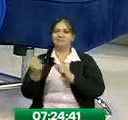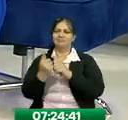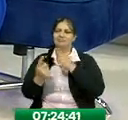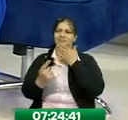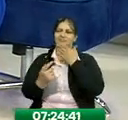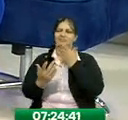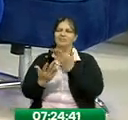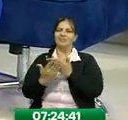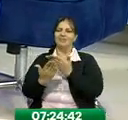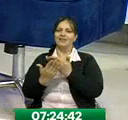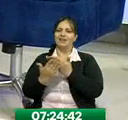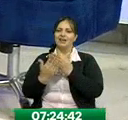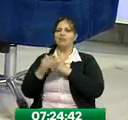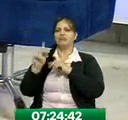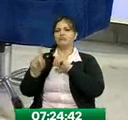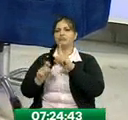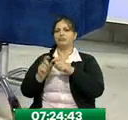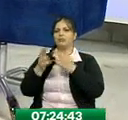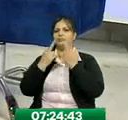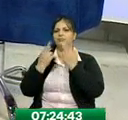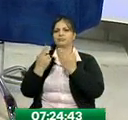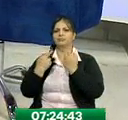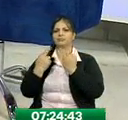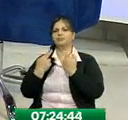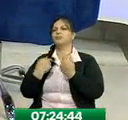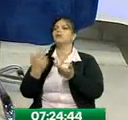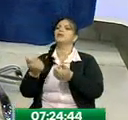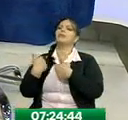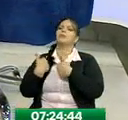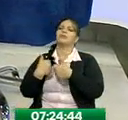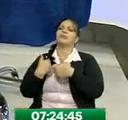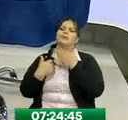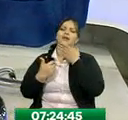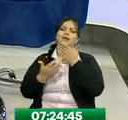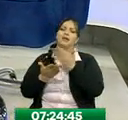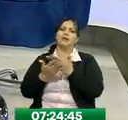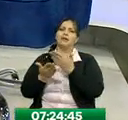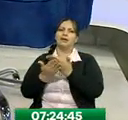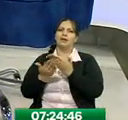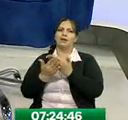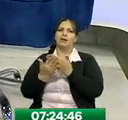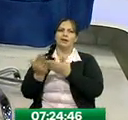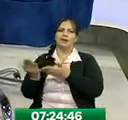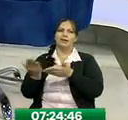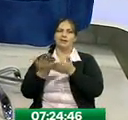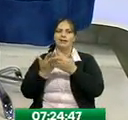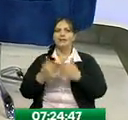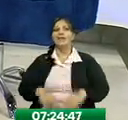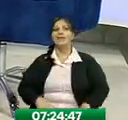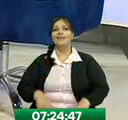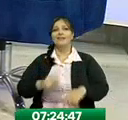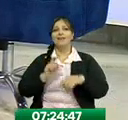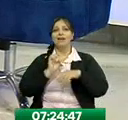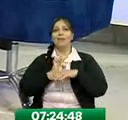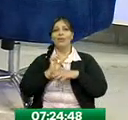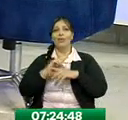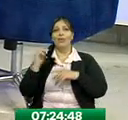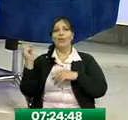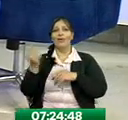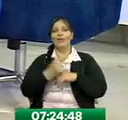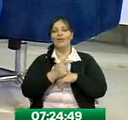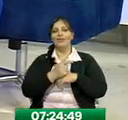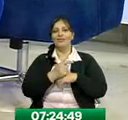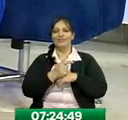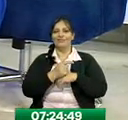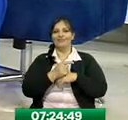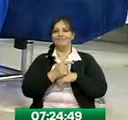habernos permitido abordar temas que son del interés de todos los amantes del deporte y de los ecuatorianos en general, que nos sentimos muy honrados con